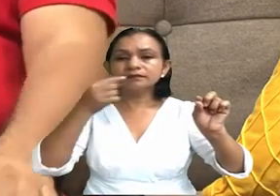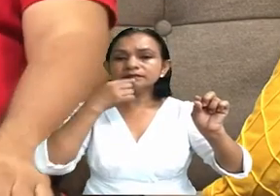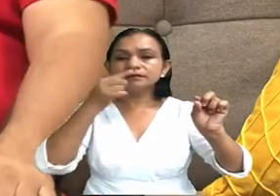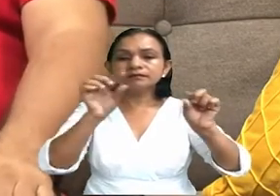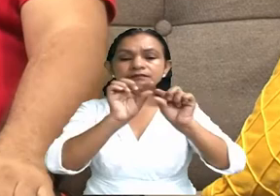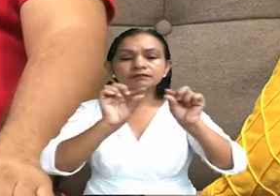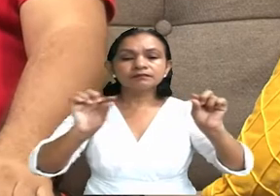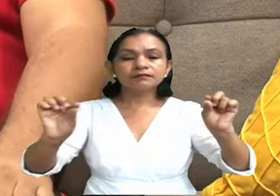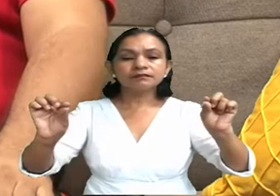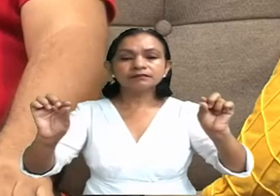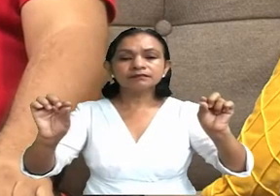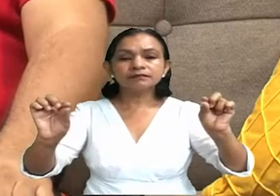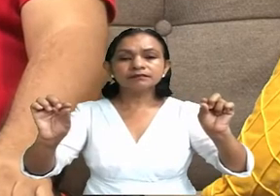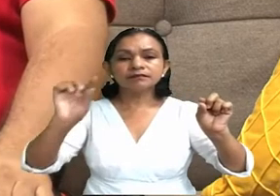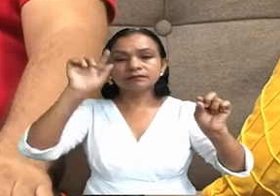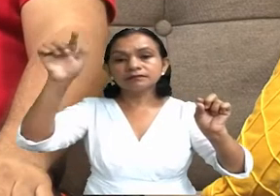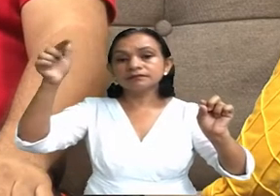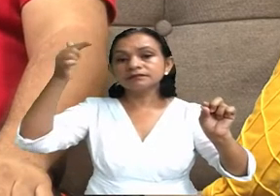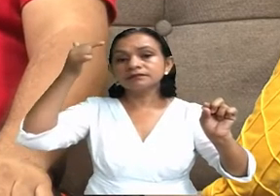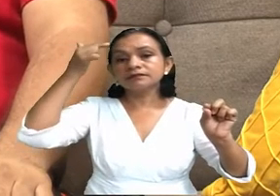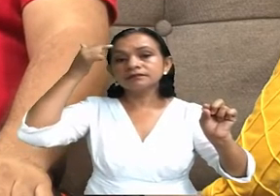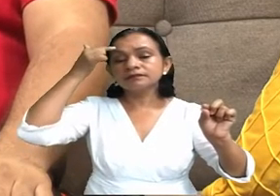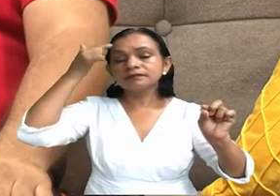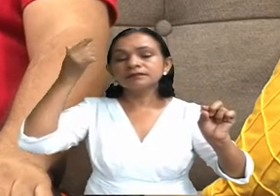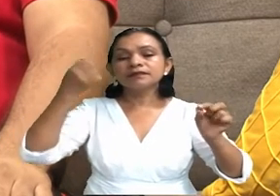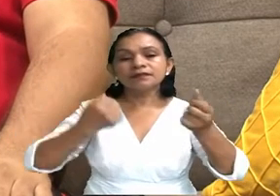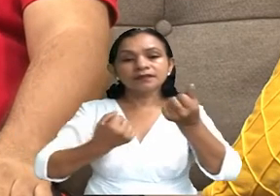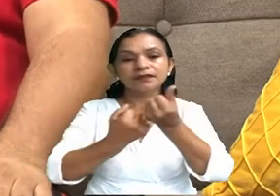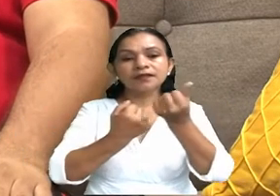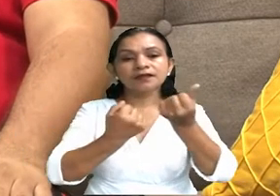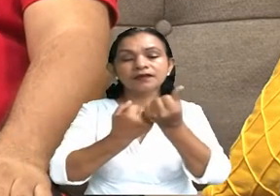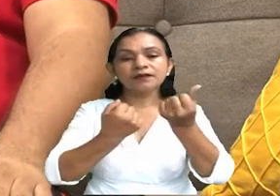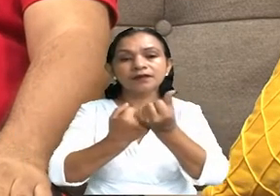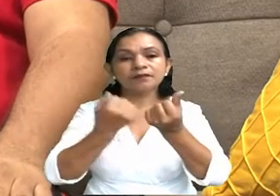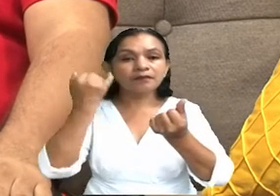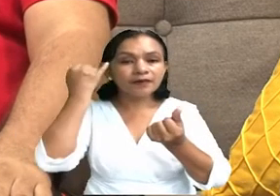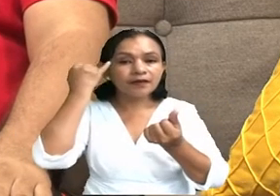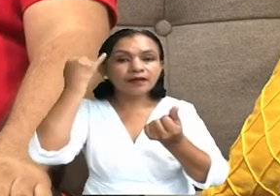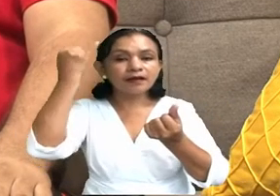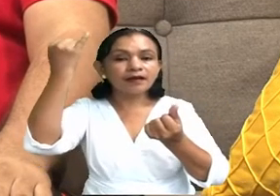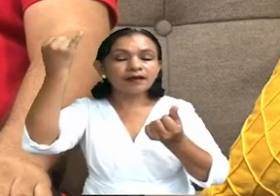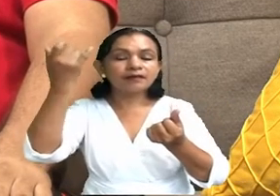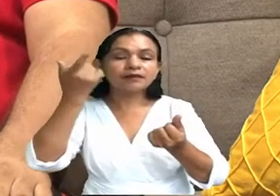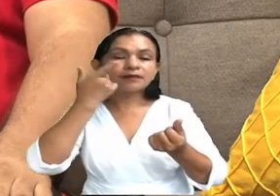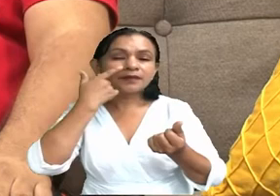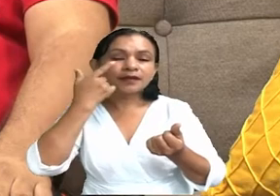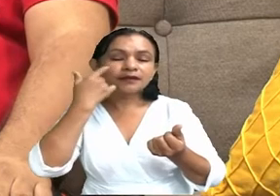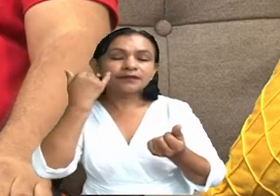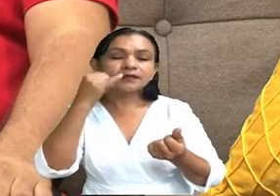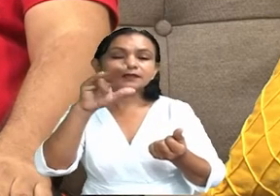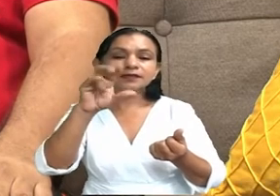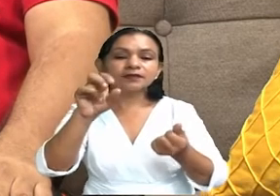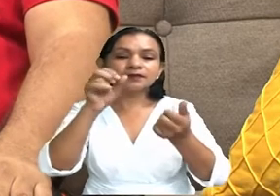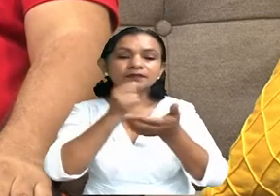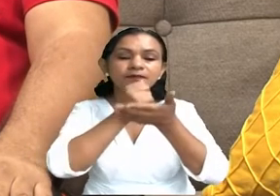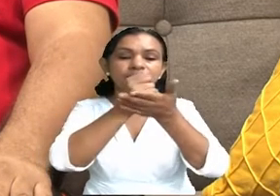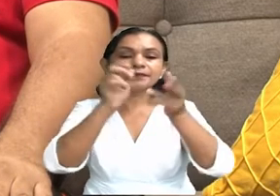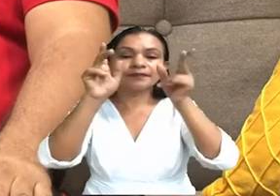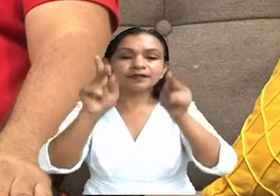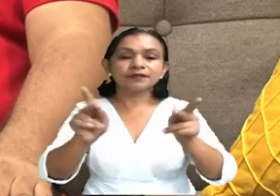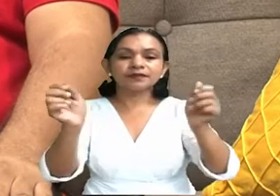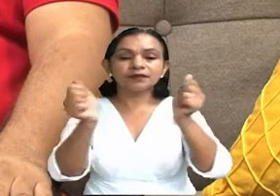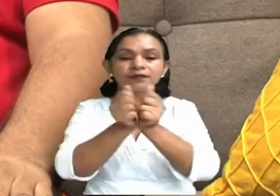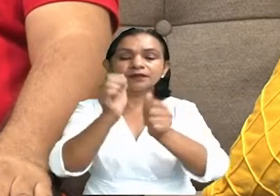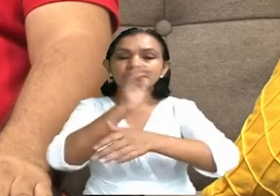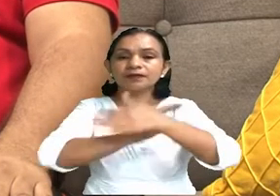decían que el Estado iba a apoyar las iniciativas filantrópicas en favor de las personas con discapacidad.